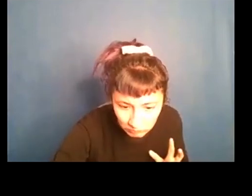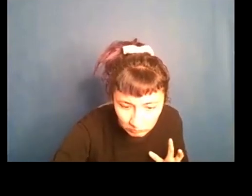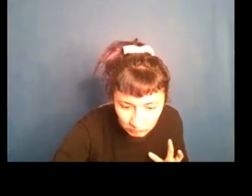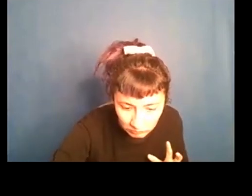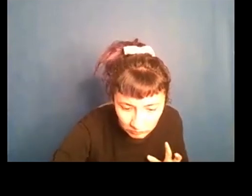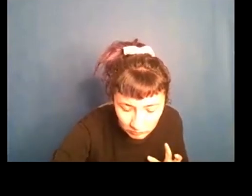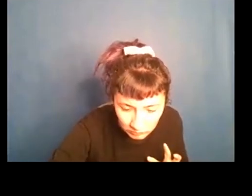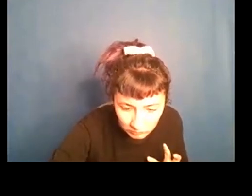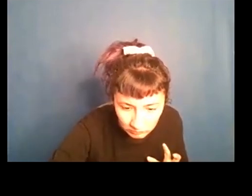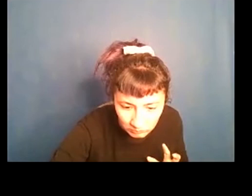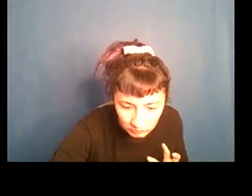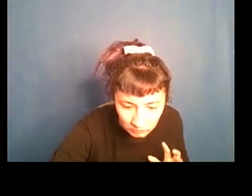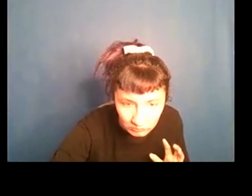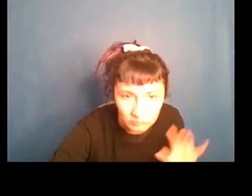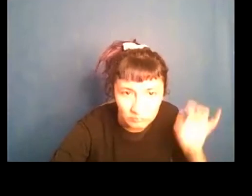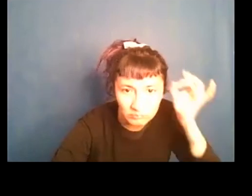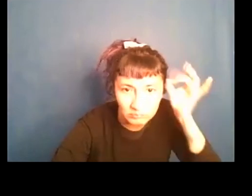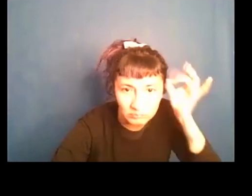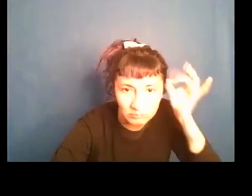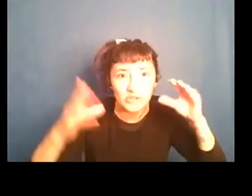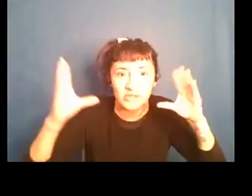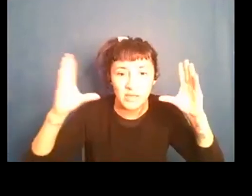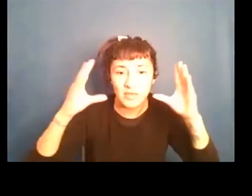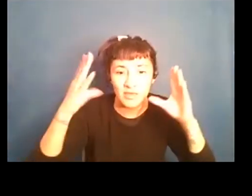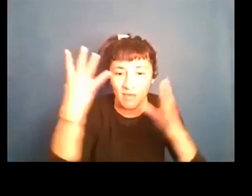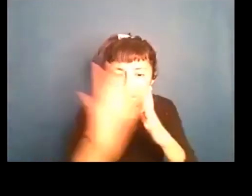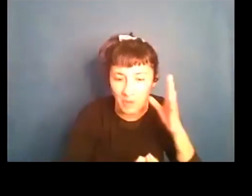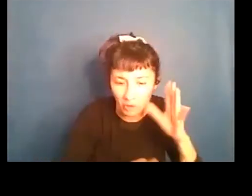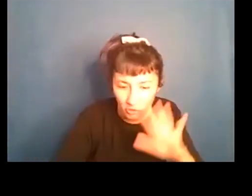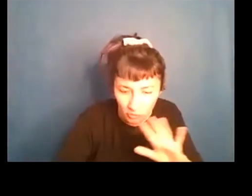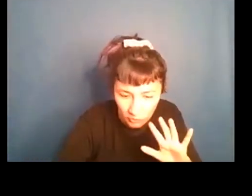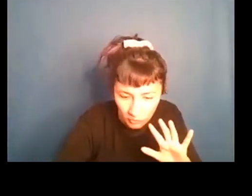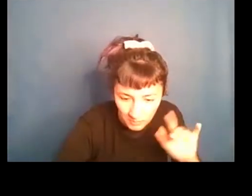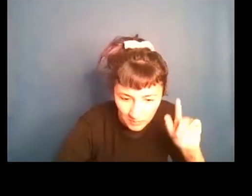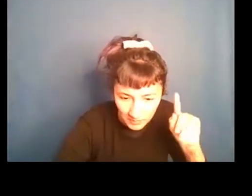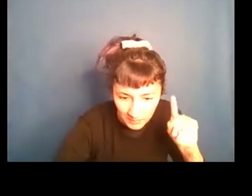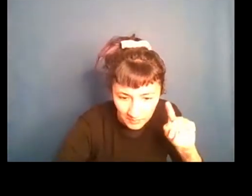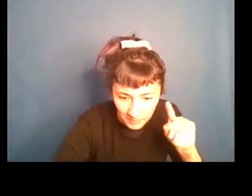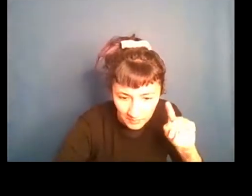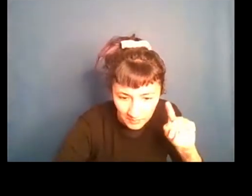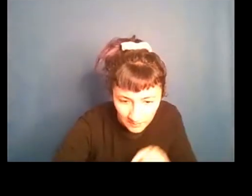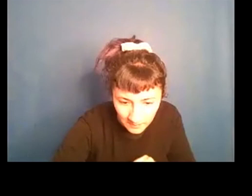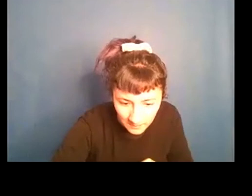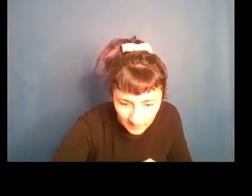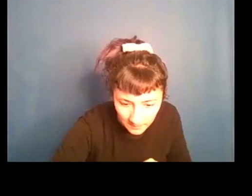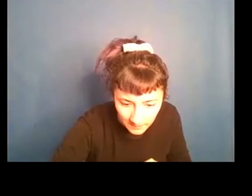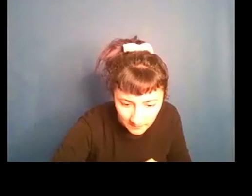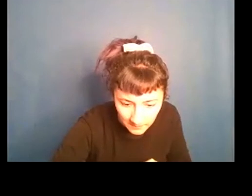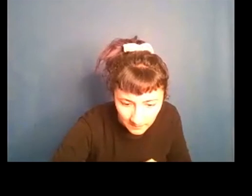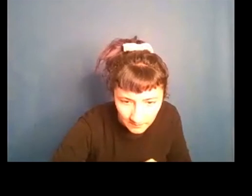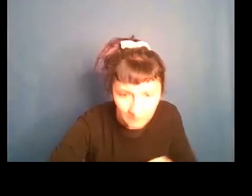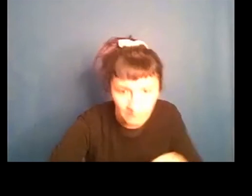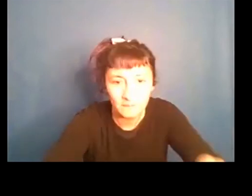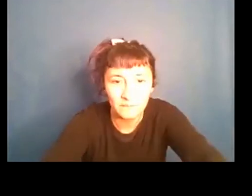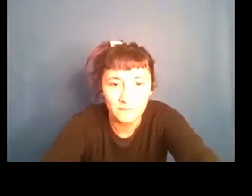continuar. Perdón, justo nuestra compañera intérprete se quedó sin audio. Ok.